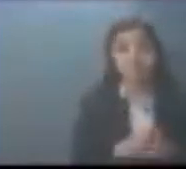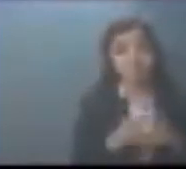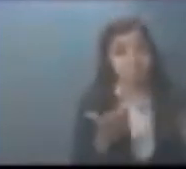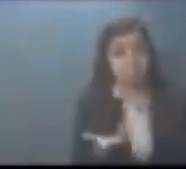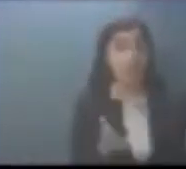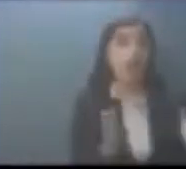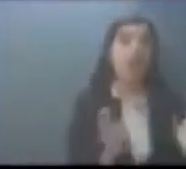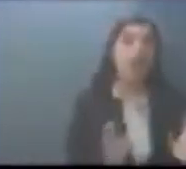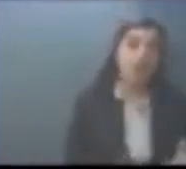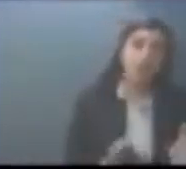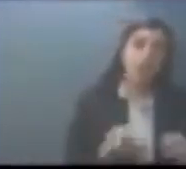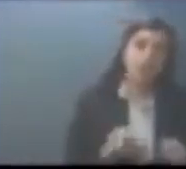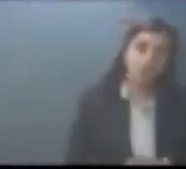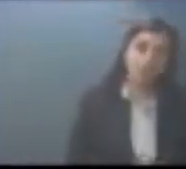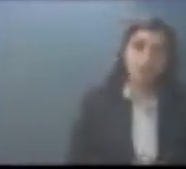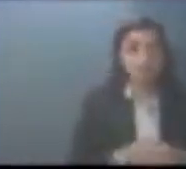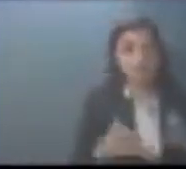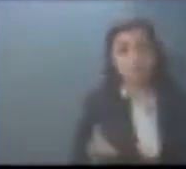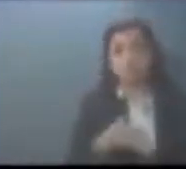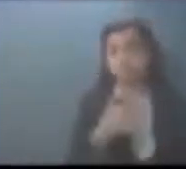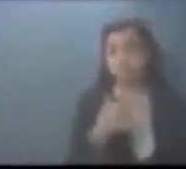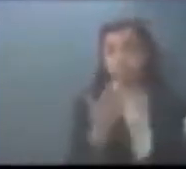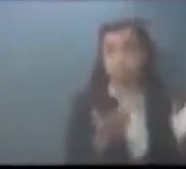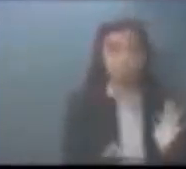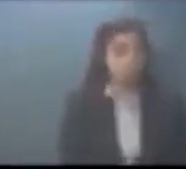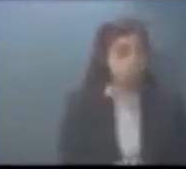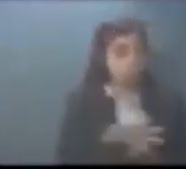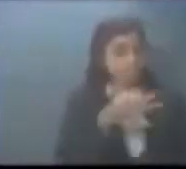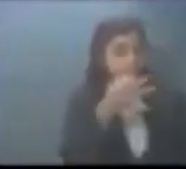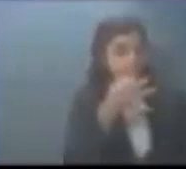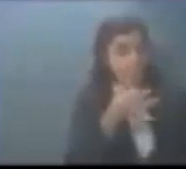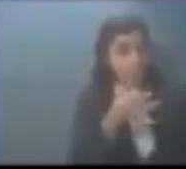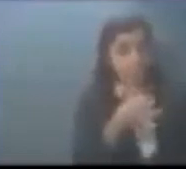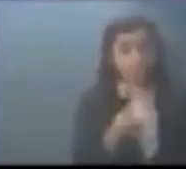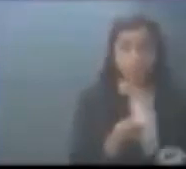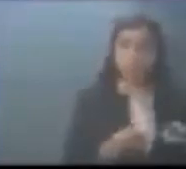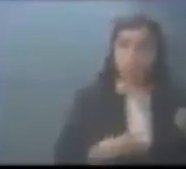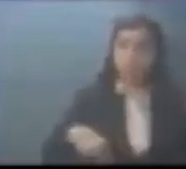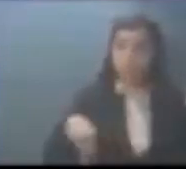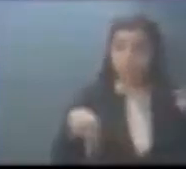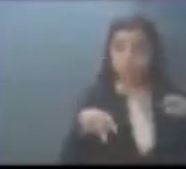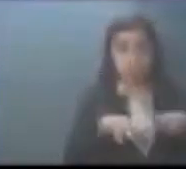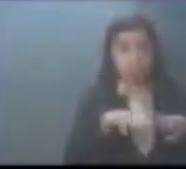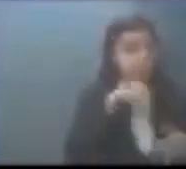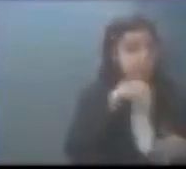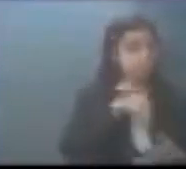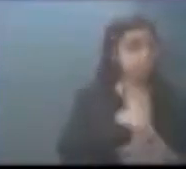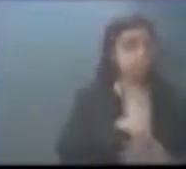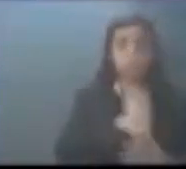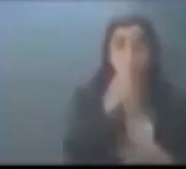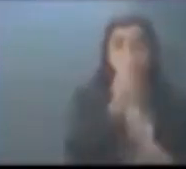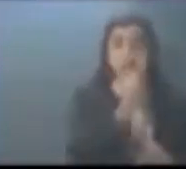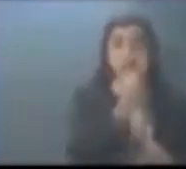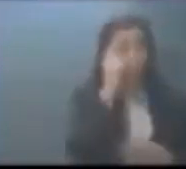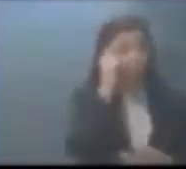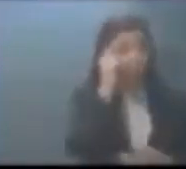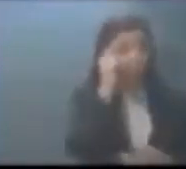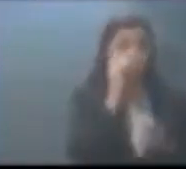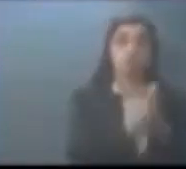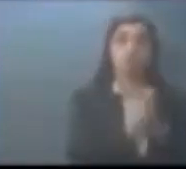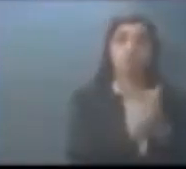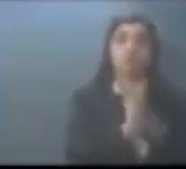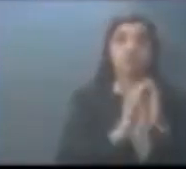la instrucción y moralidad notoria de los paladines de la